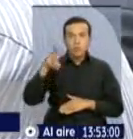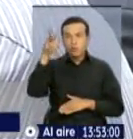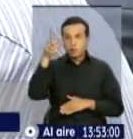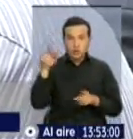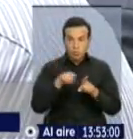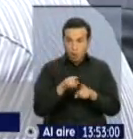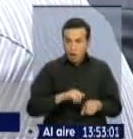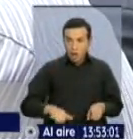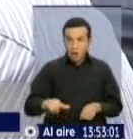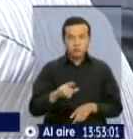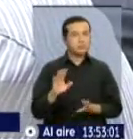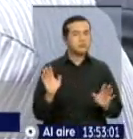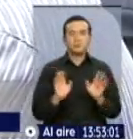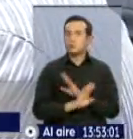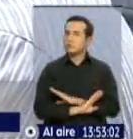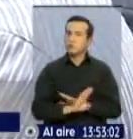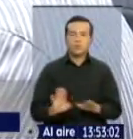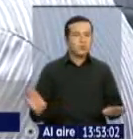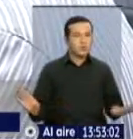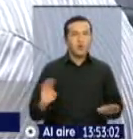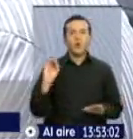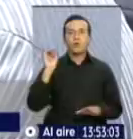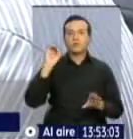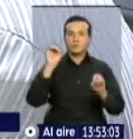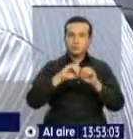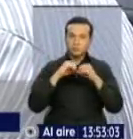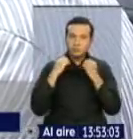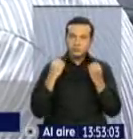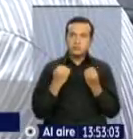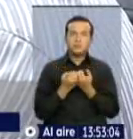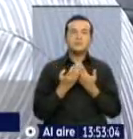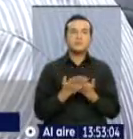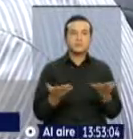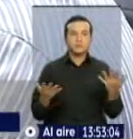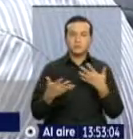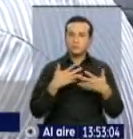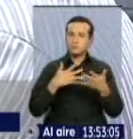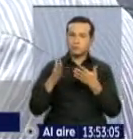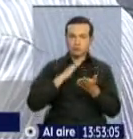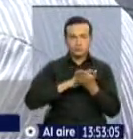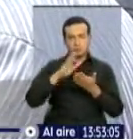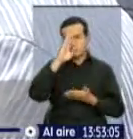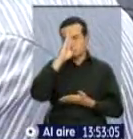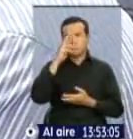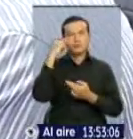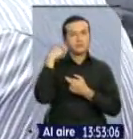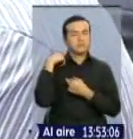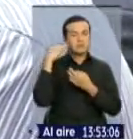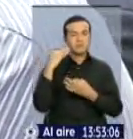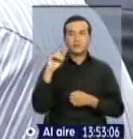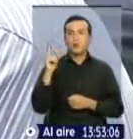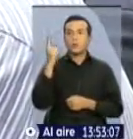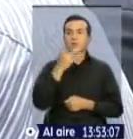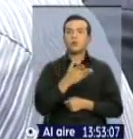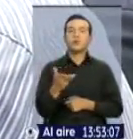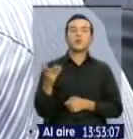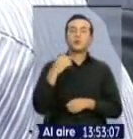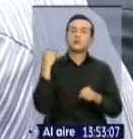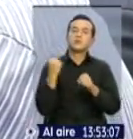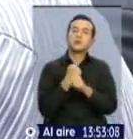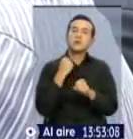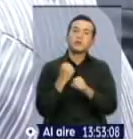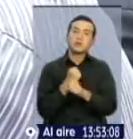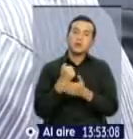o se estigmatice a una organización transparente, responsable, que lo único que va a hacer es trabajar